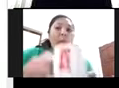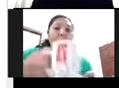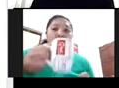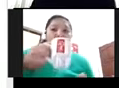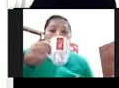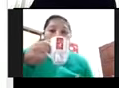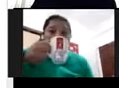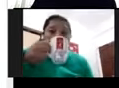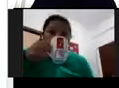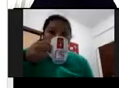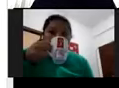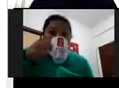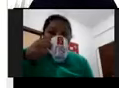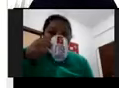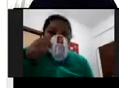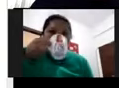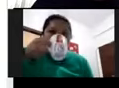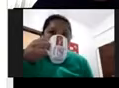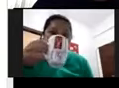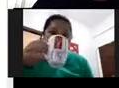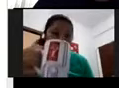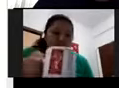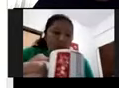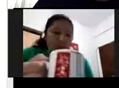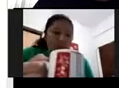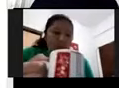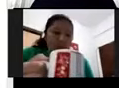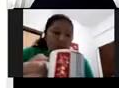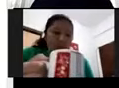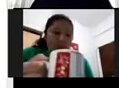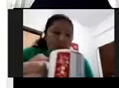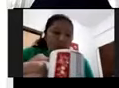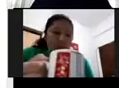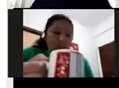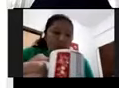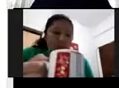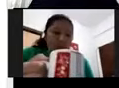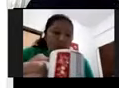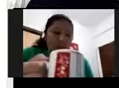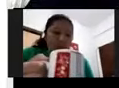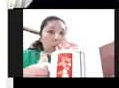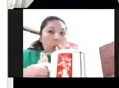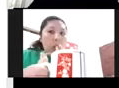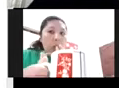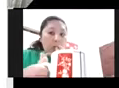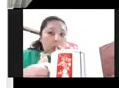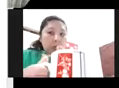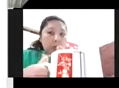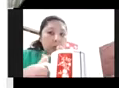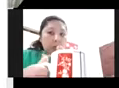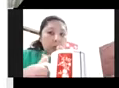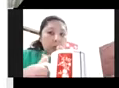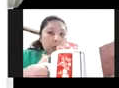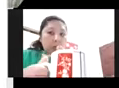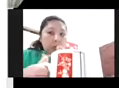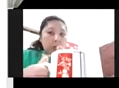mejor dicho, en ese cúmulo de ofertas que se puedan generar a partir de una buena concurrencia